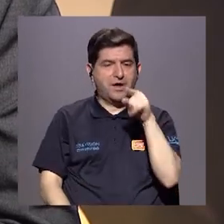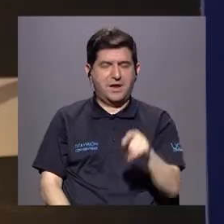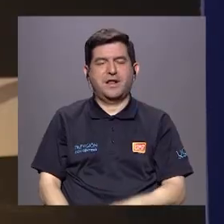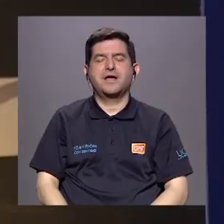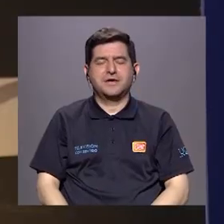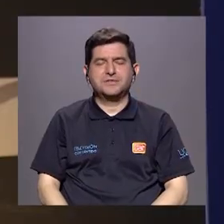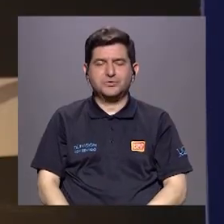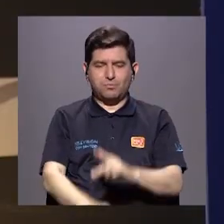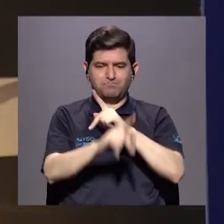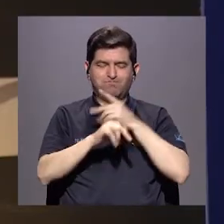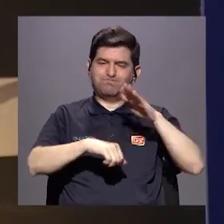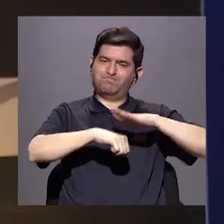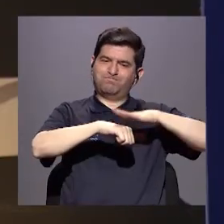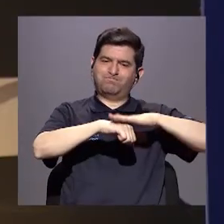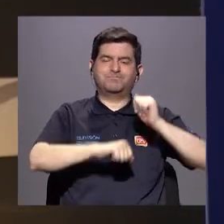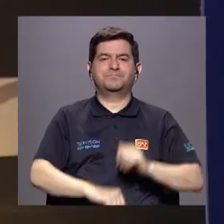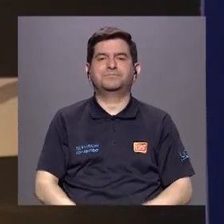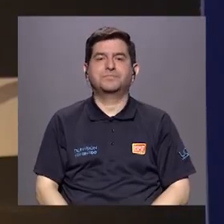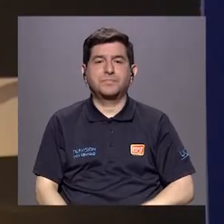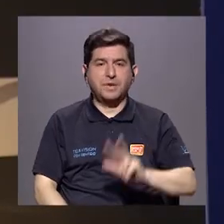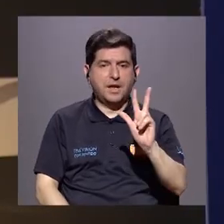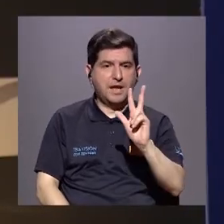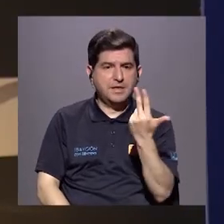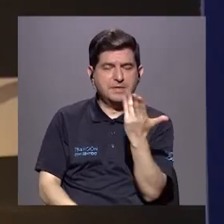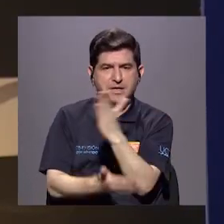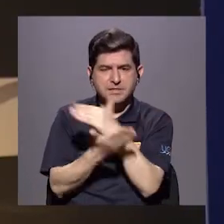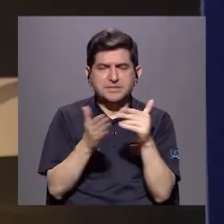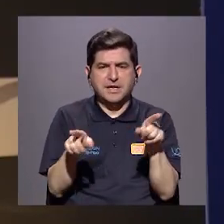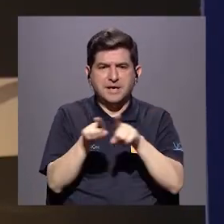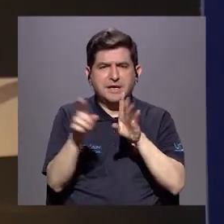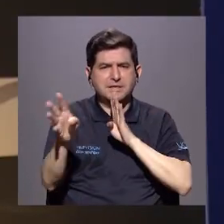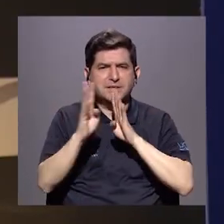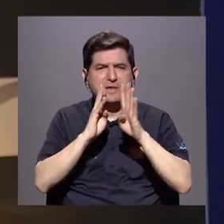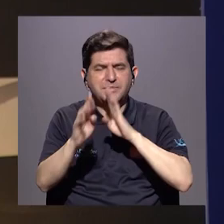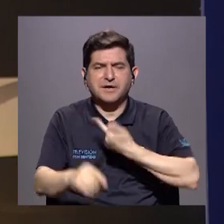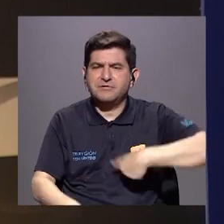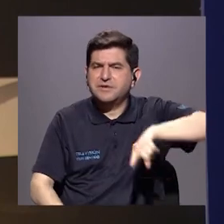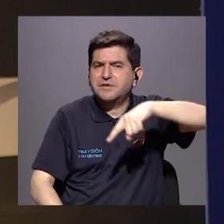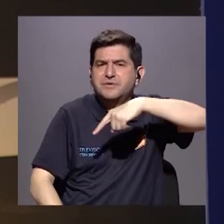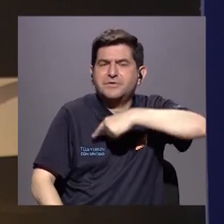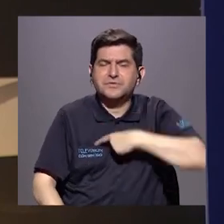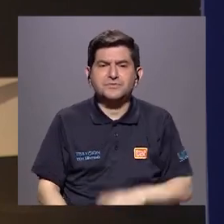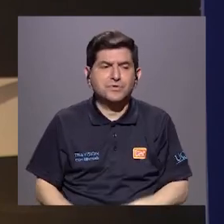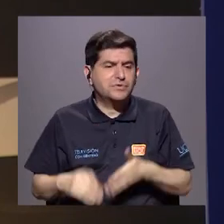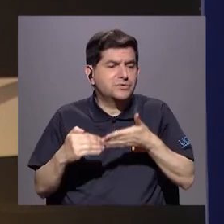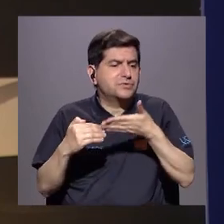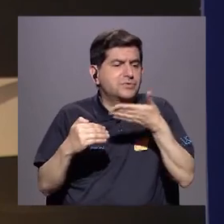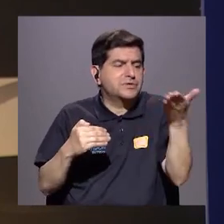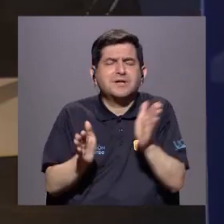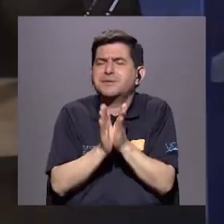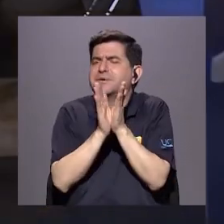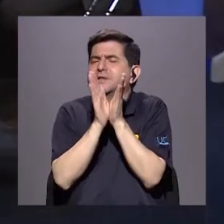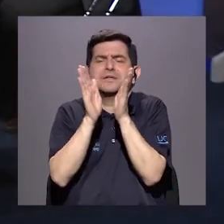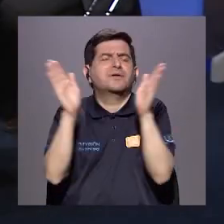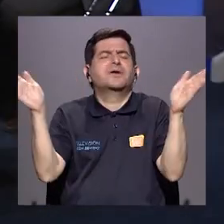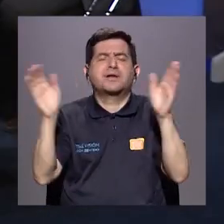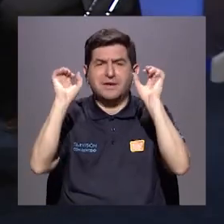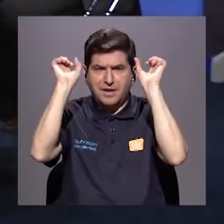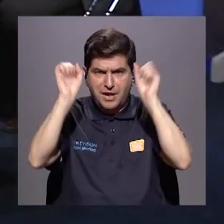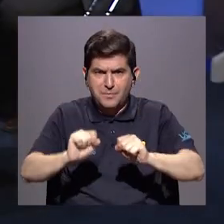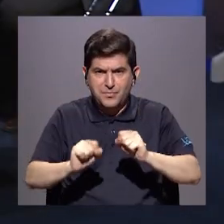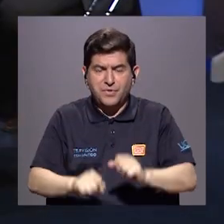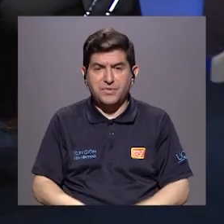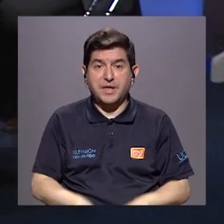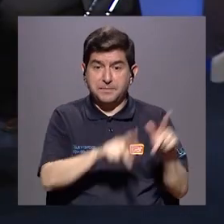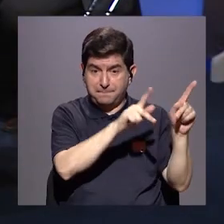esos un factor de protección en este tercer bloque también quisiéramos conversar un poco acerca de algunos elementos muy generales que pueden